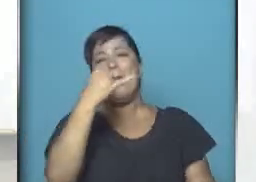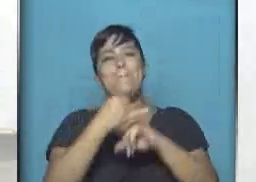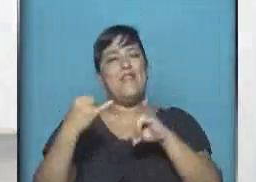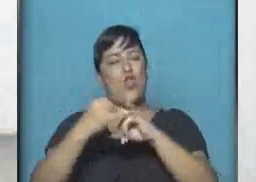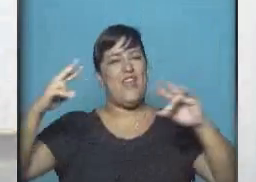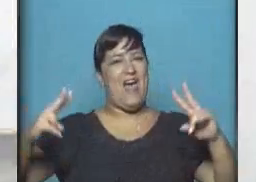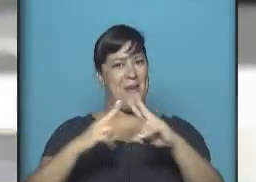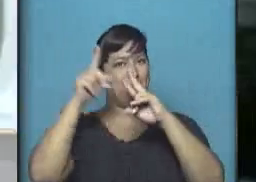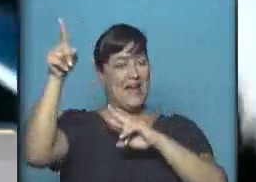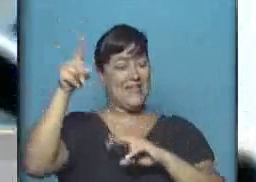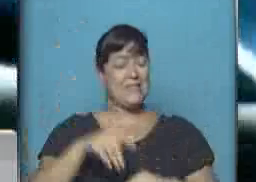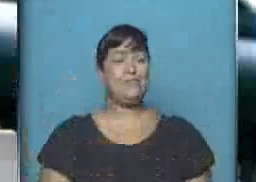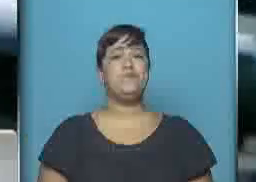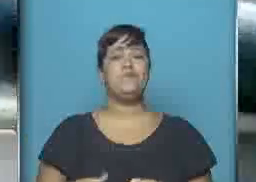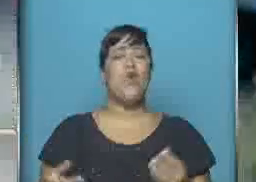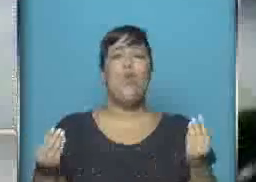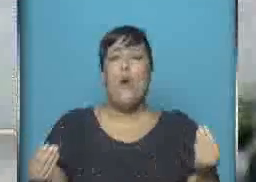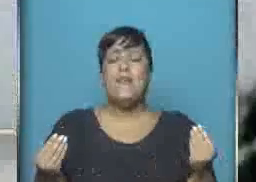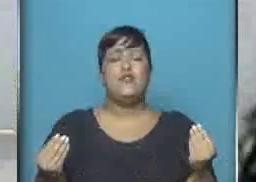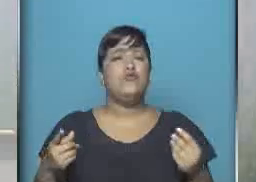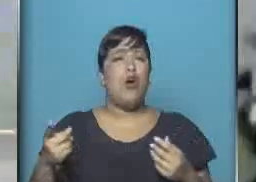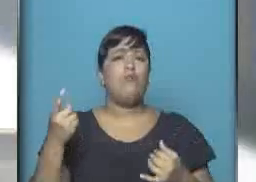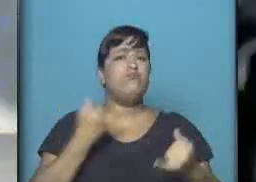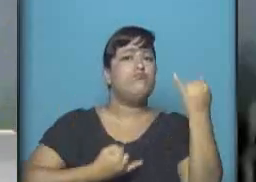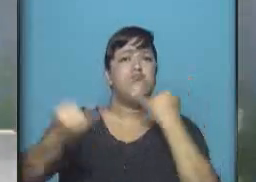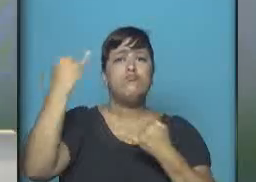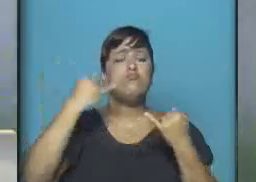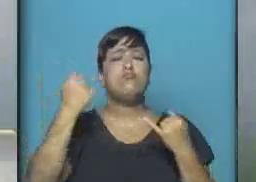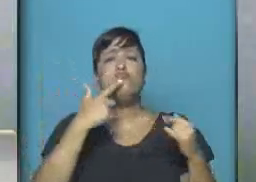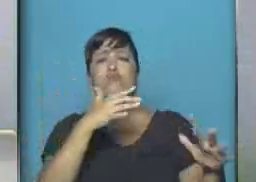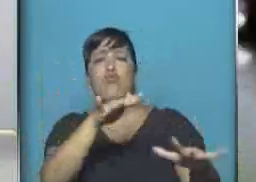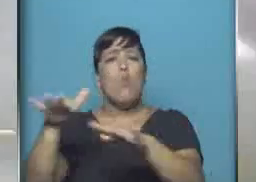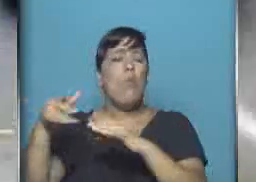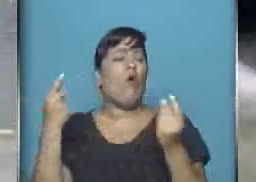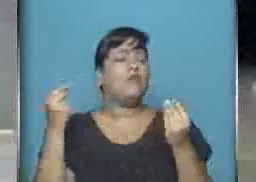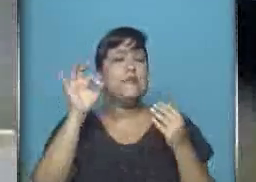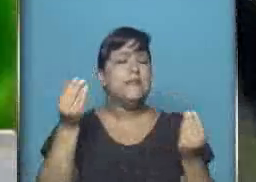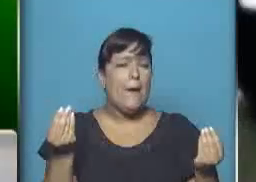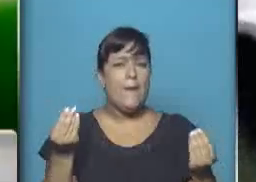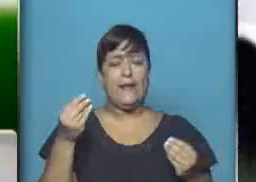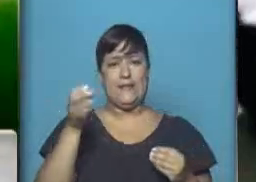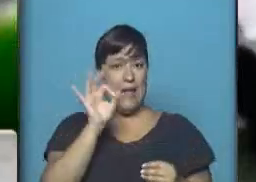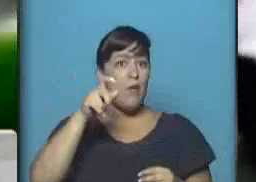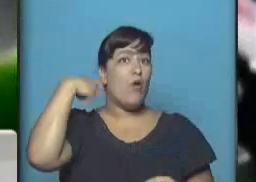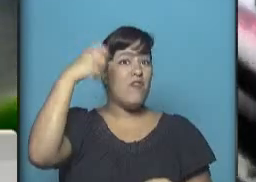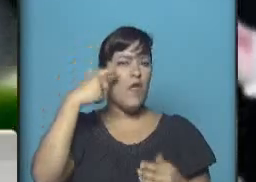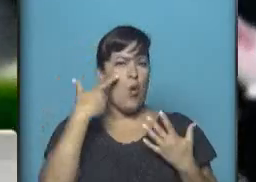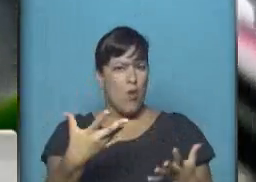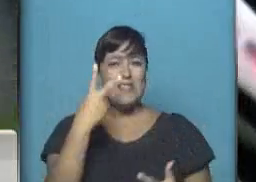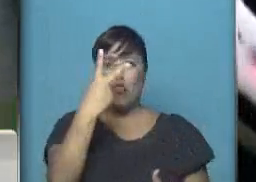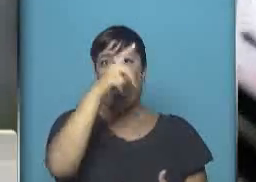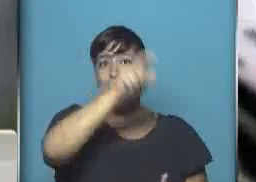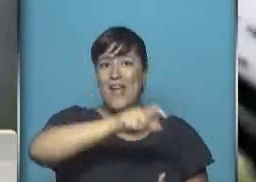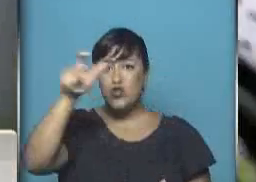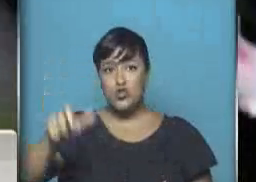allí en París. ¿Cuáles son las primeras hipótesis que se están manejando allí? Sabemos que el video muestra a estos dos sujetos que